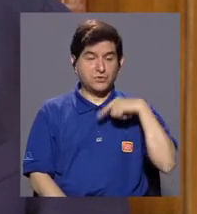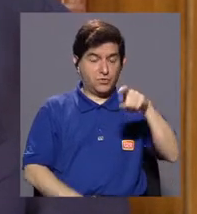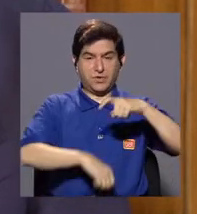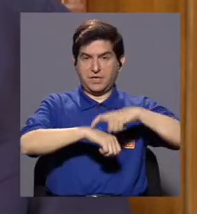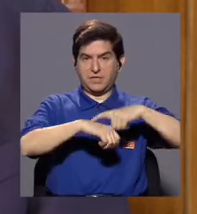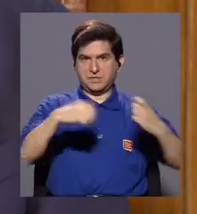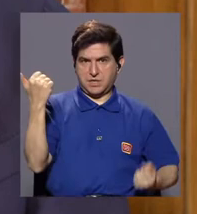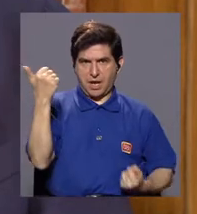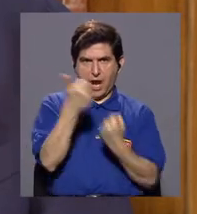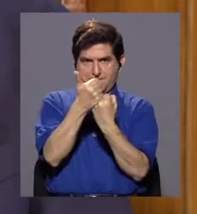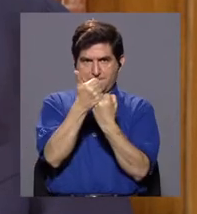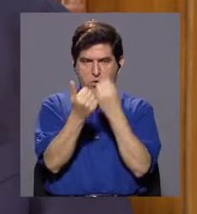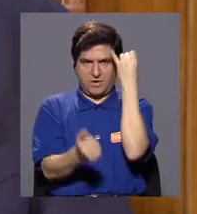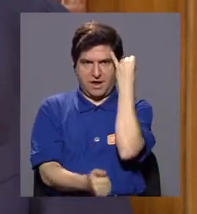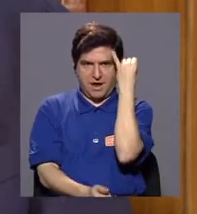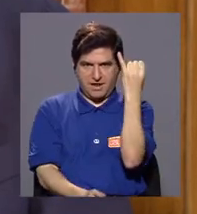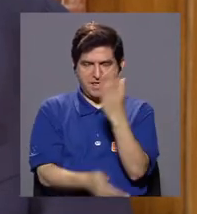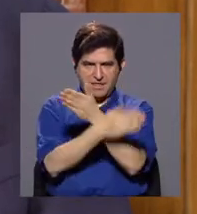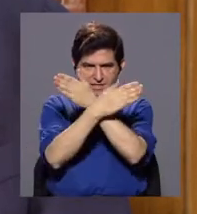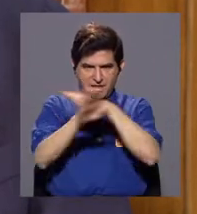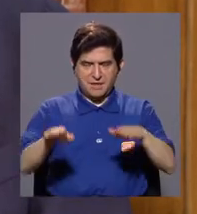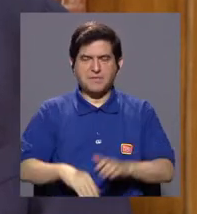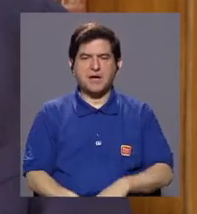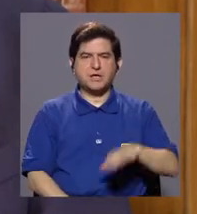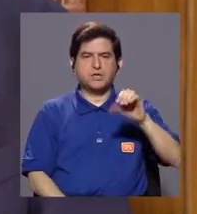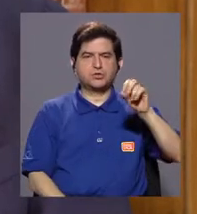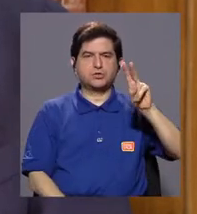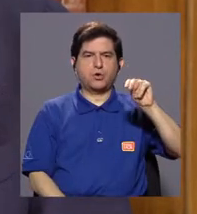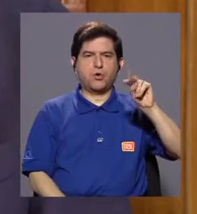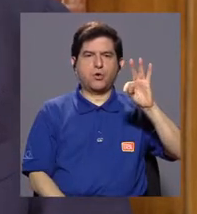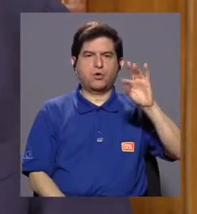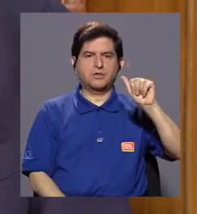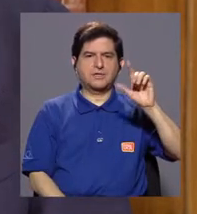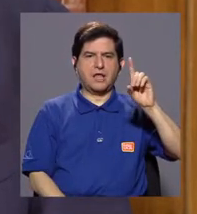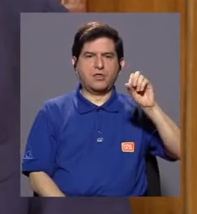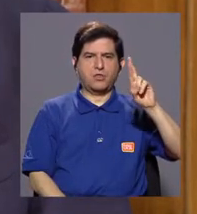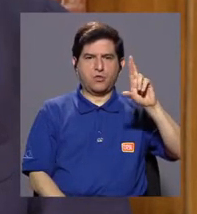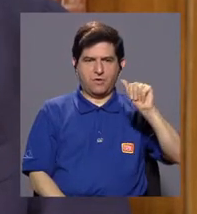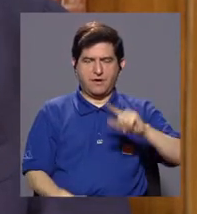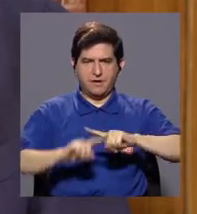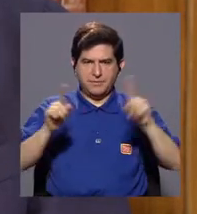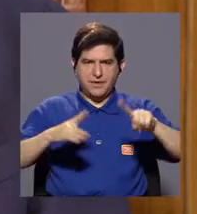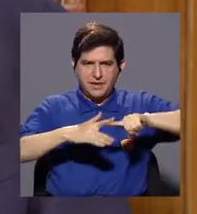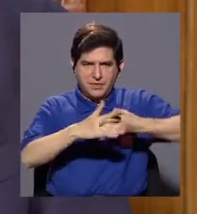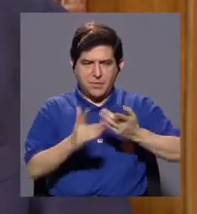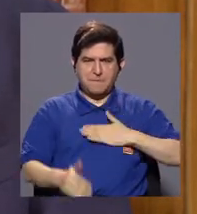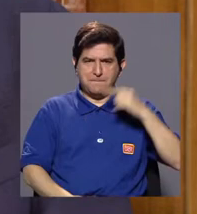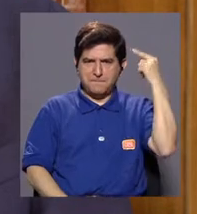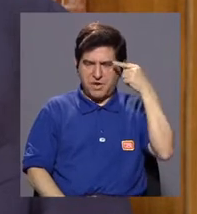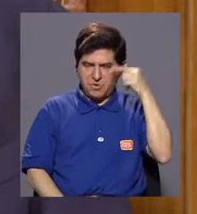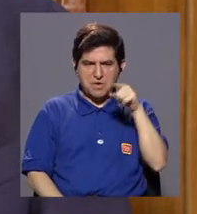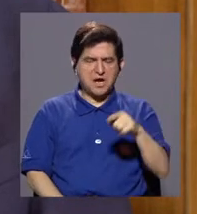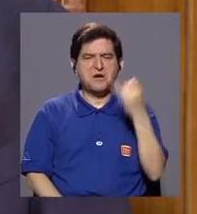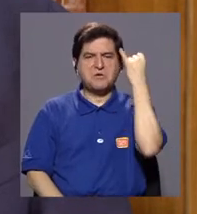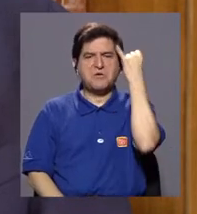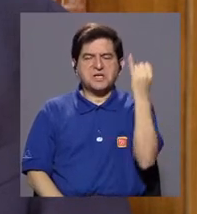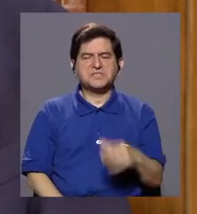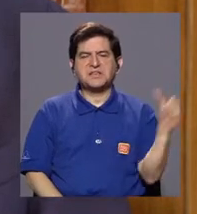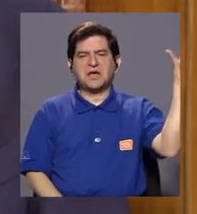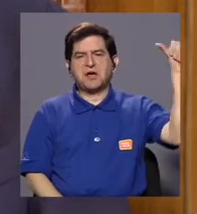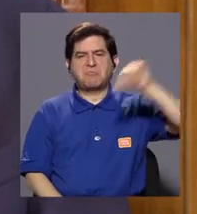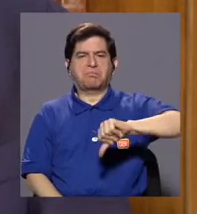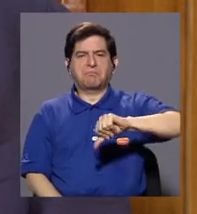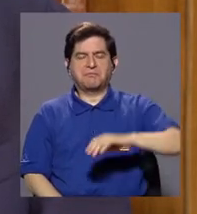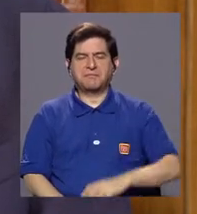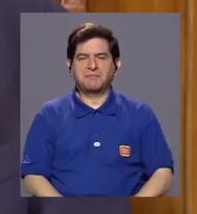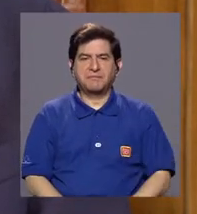yo en ese tiempo apoyaba la iniciativa de paz de Contadora, pero comenzando nomás mi gobierno fracasó esa